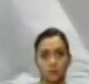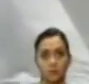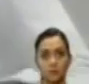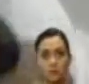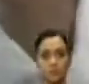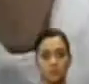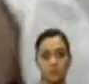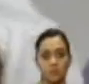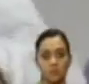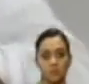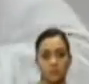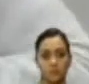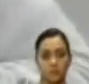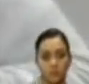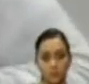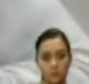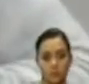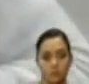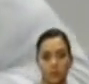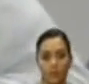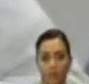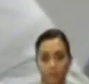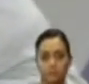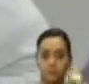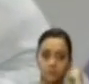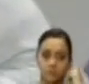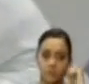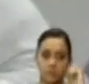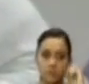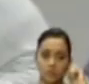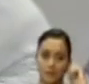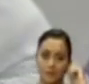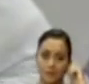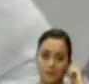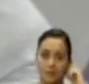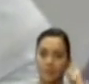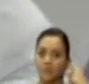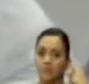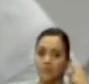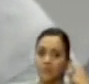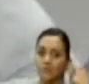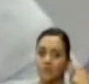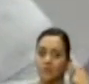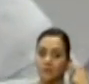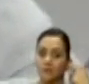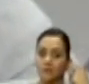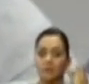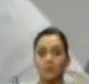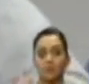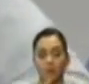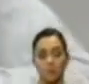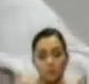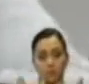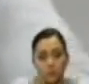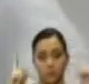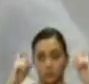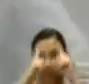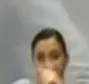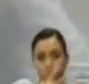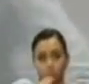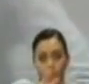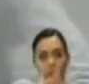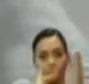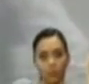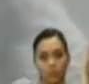a medida que se genere ingreso, venga el financiamiento programado. Hasta ahora, para el nivel de dificultades que hemos tenido, pues las cosas han ido bastante bien. El programa